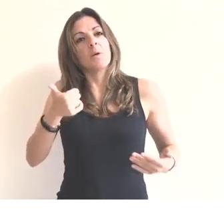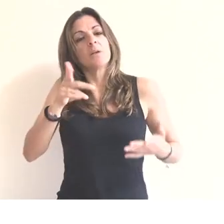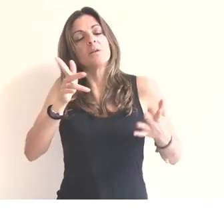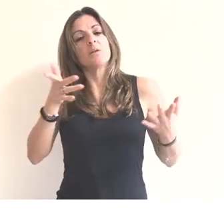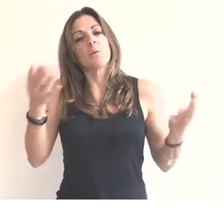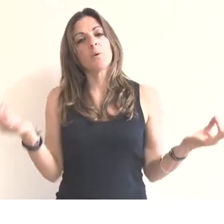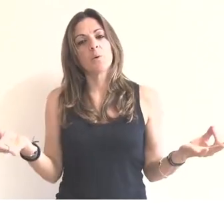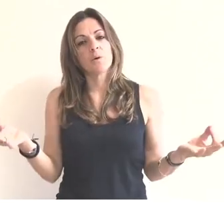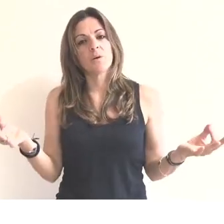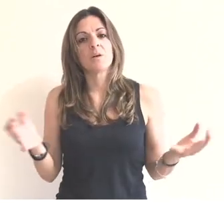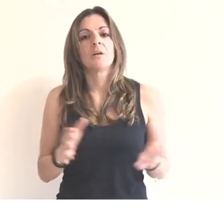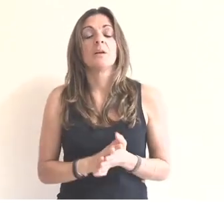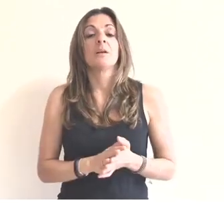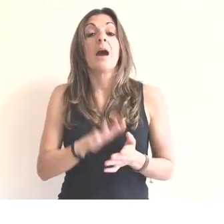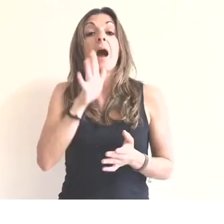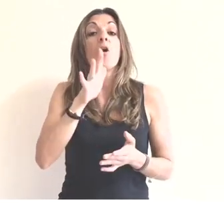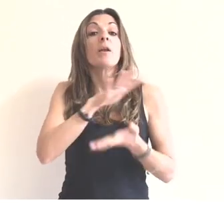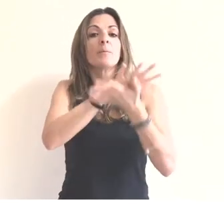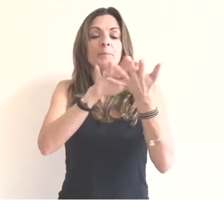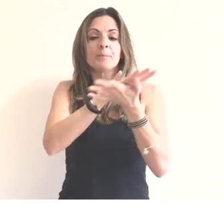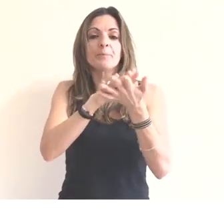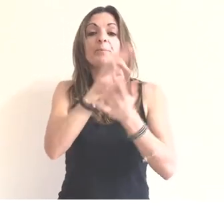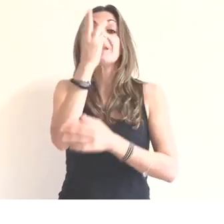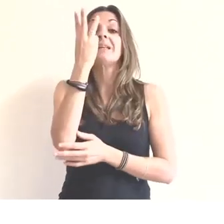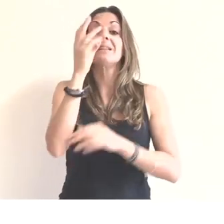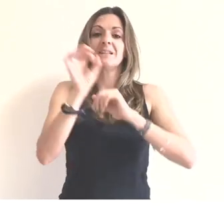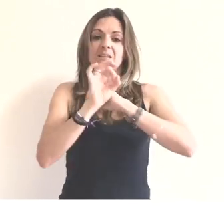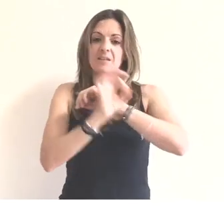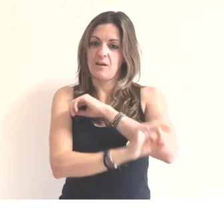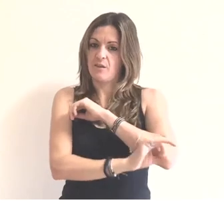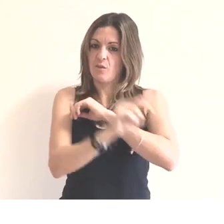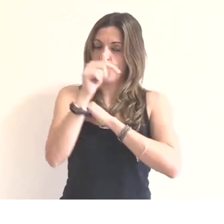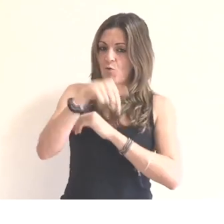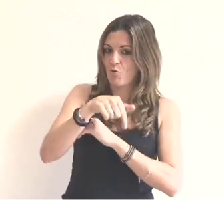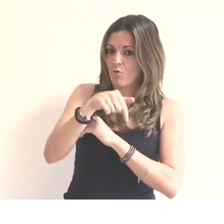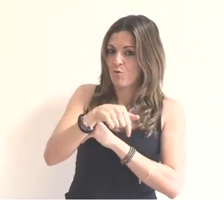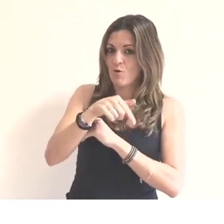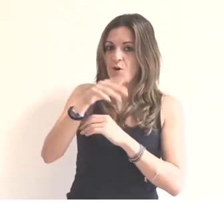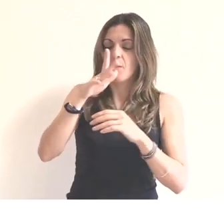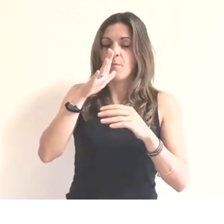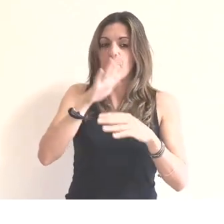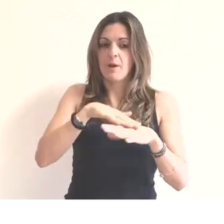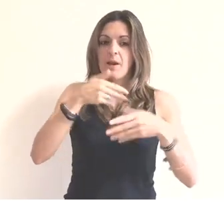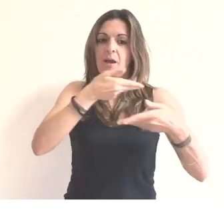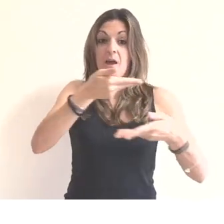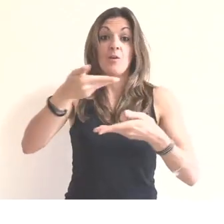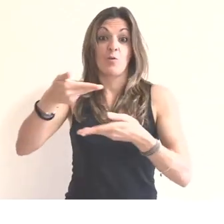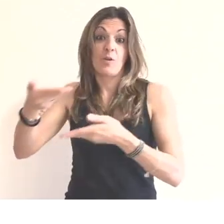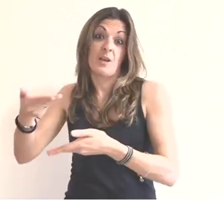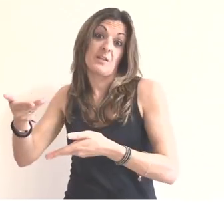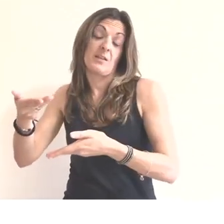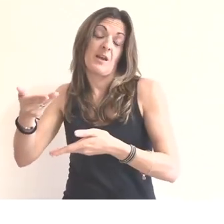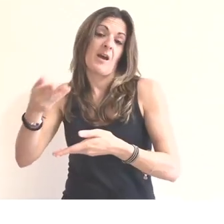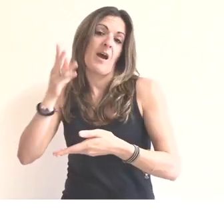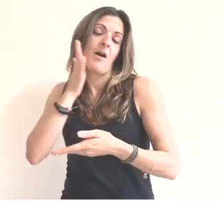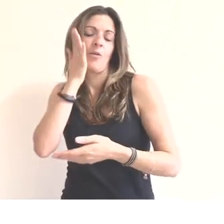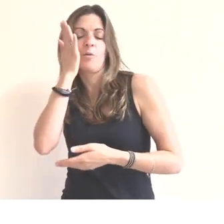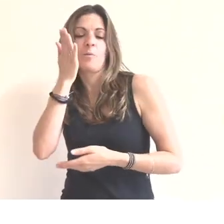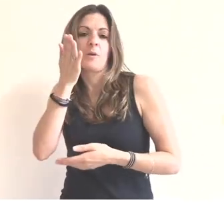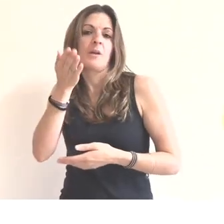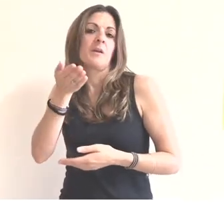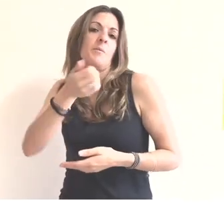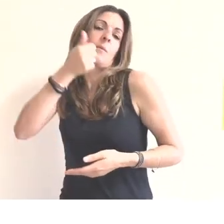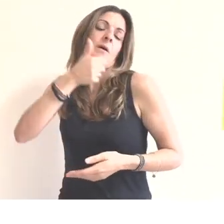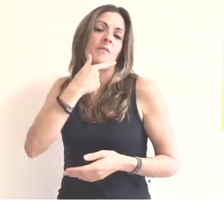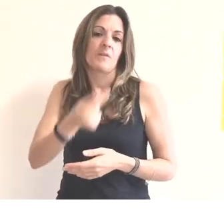con estos pequeños cambios dormirás mejor. Tu cuerpo empezará a entrar en un estado de letargo mucho antes. Aún